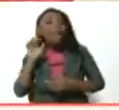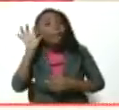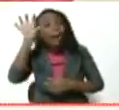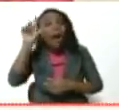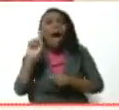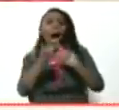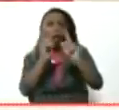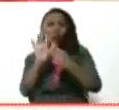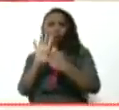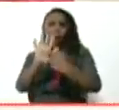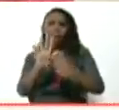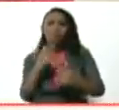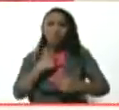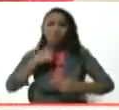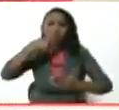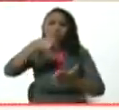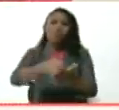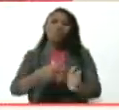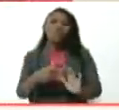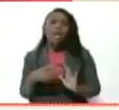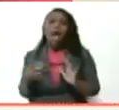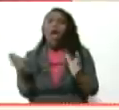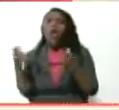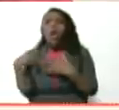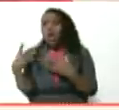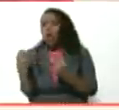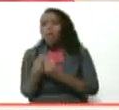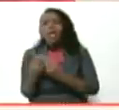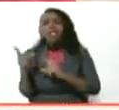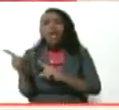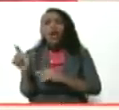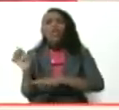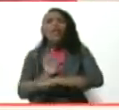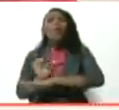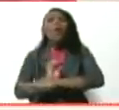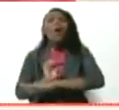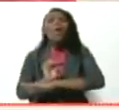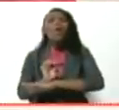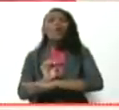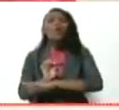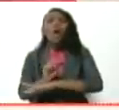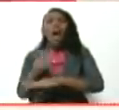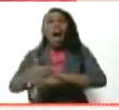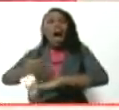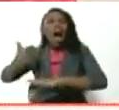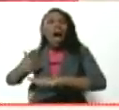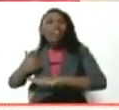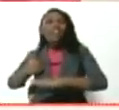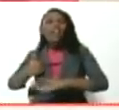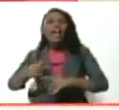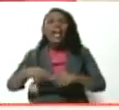algunos. Este compañero de Ecuador, que fue antes de Correa.